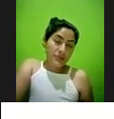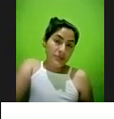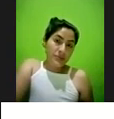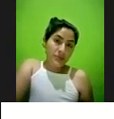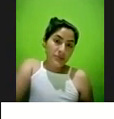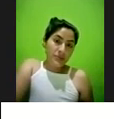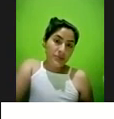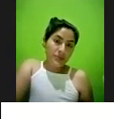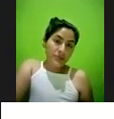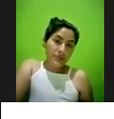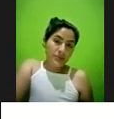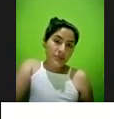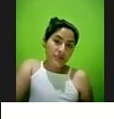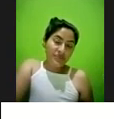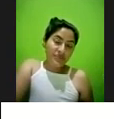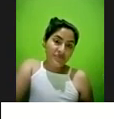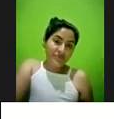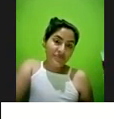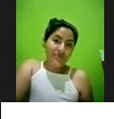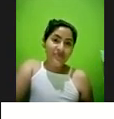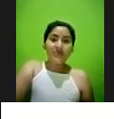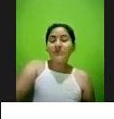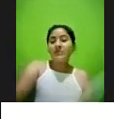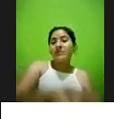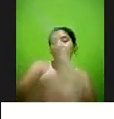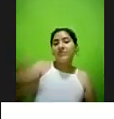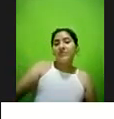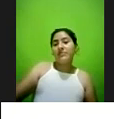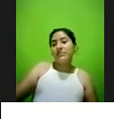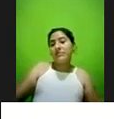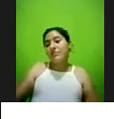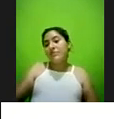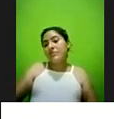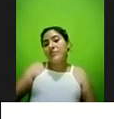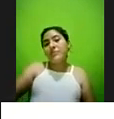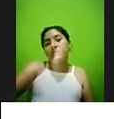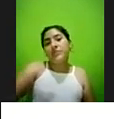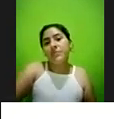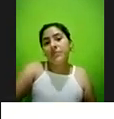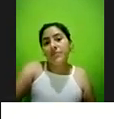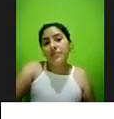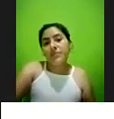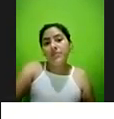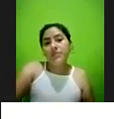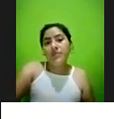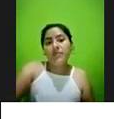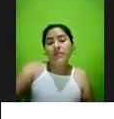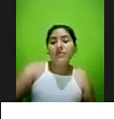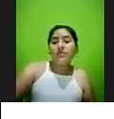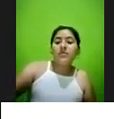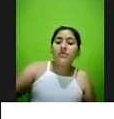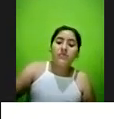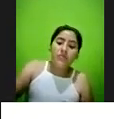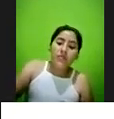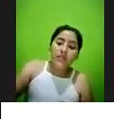Tomen apuntes, chicos. Bueno, vamos a la siguiente. Sistema esquelético. Sistema muscular.